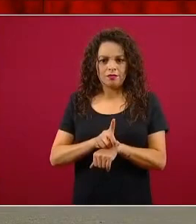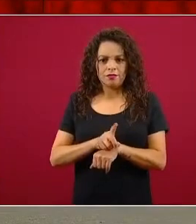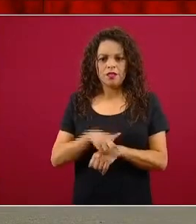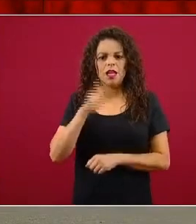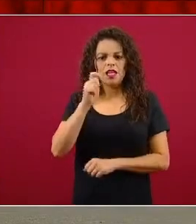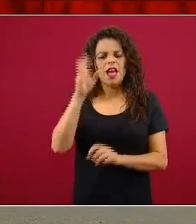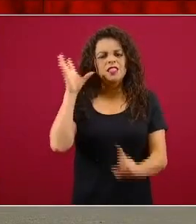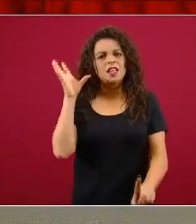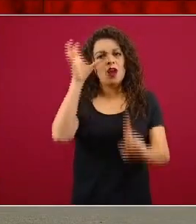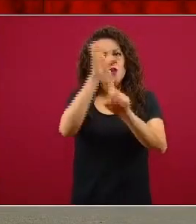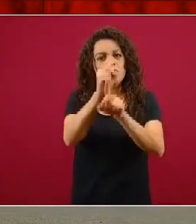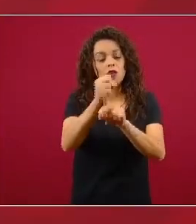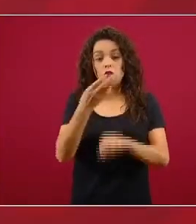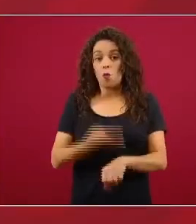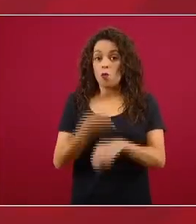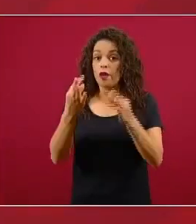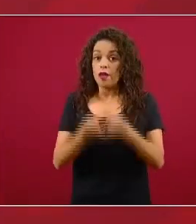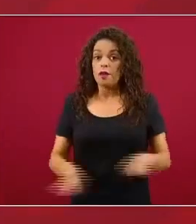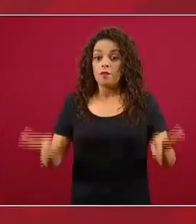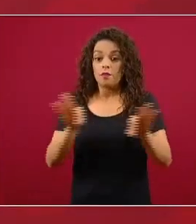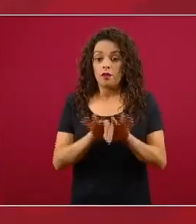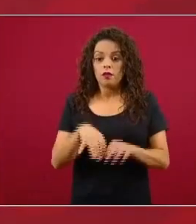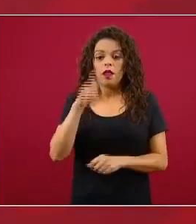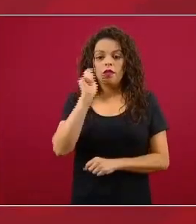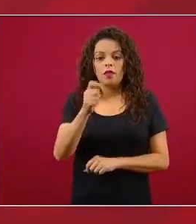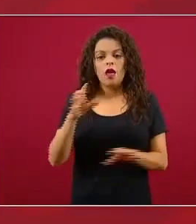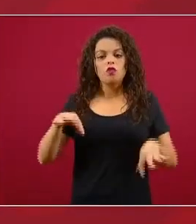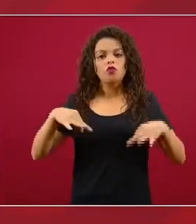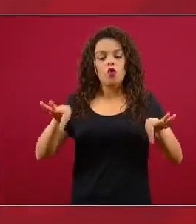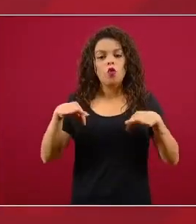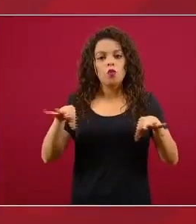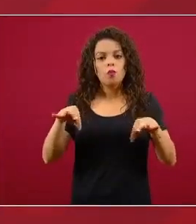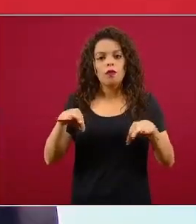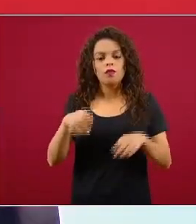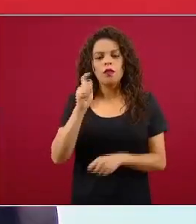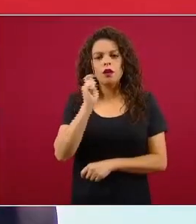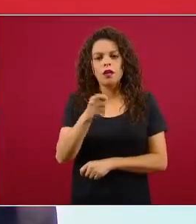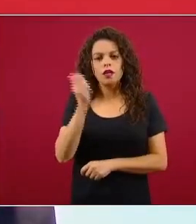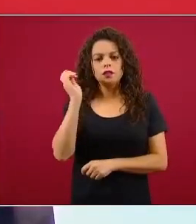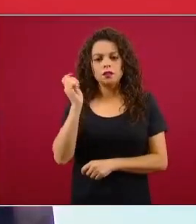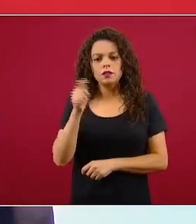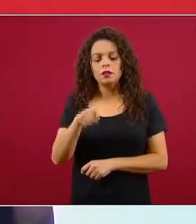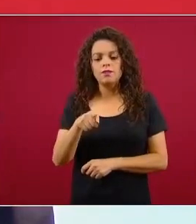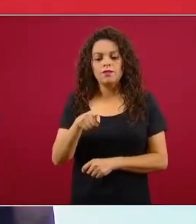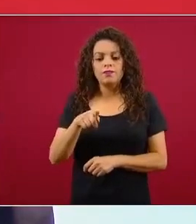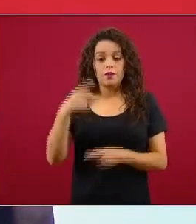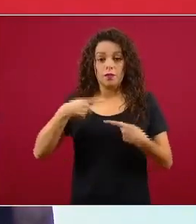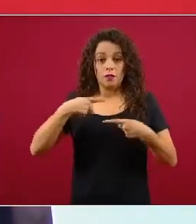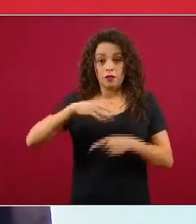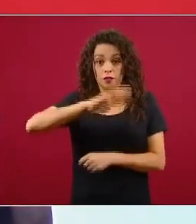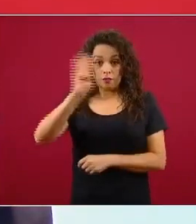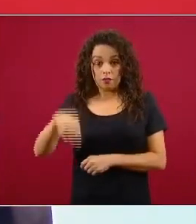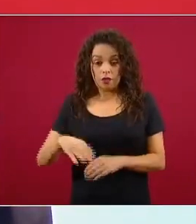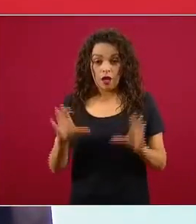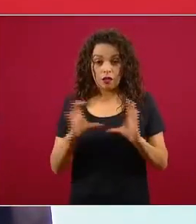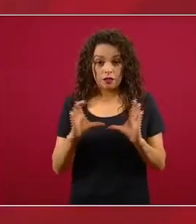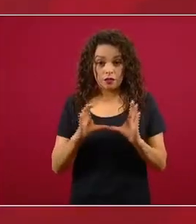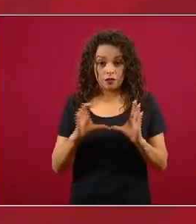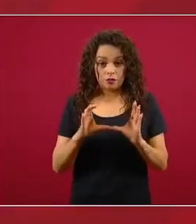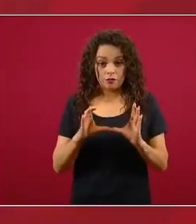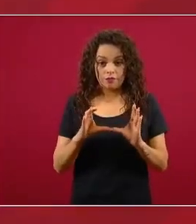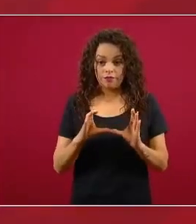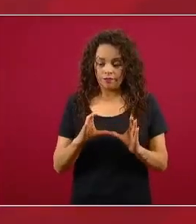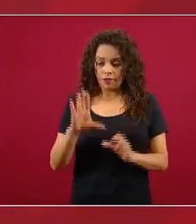con documentos críticos que tienen que ver con la certificación de la muerte. Hay un documento oficial que se llama el